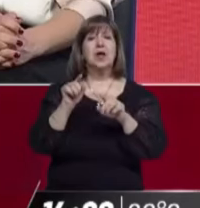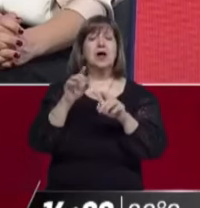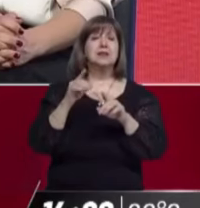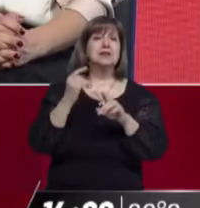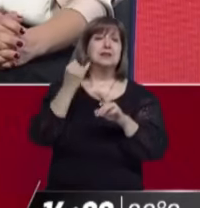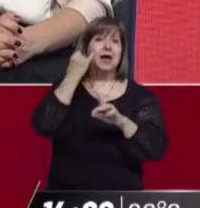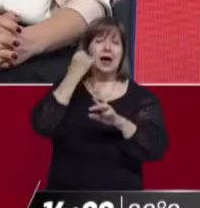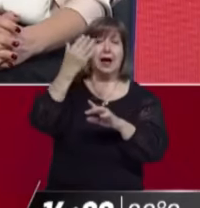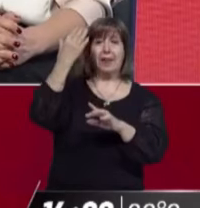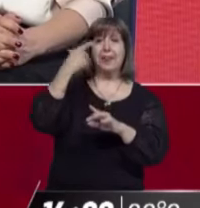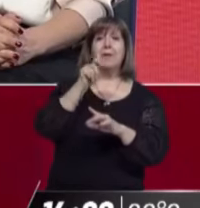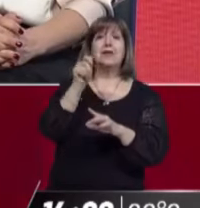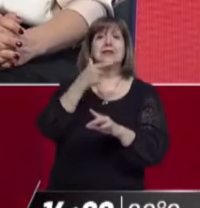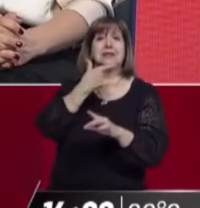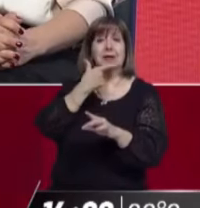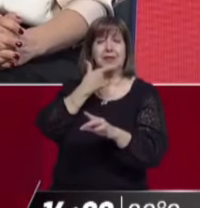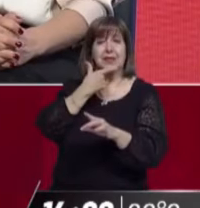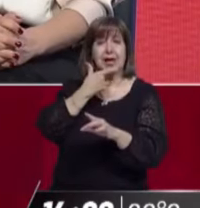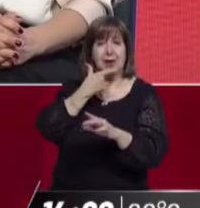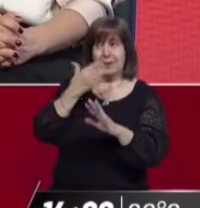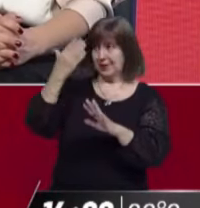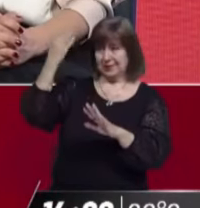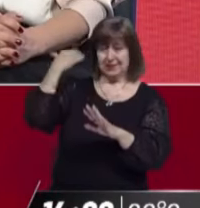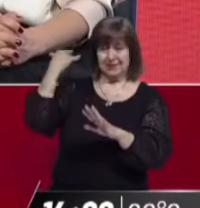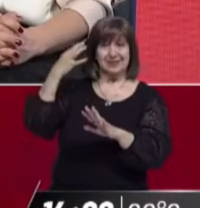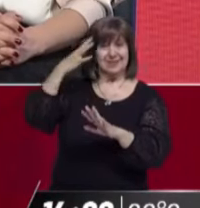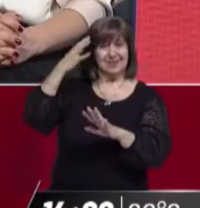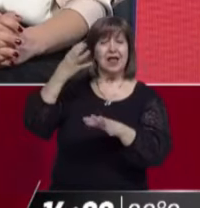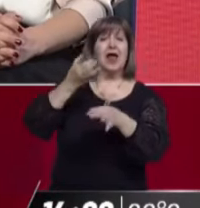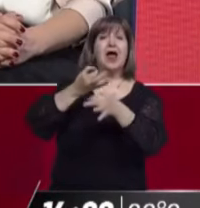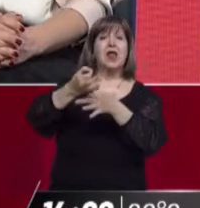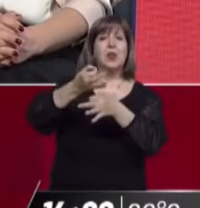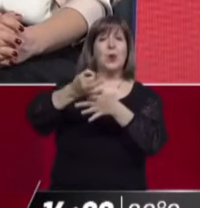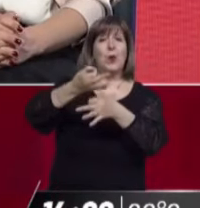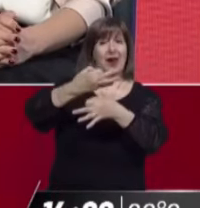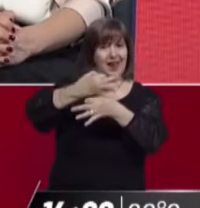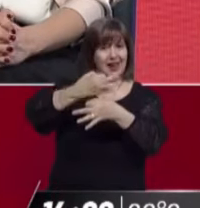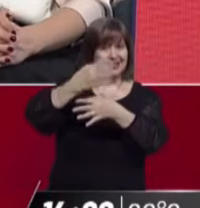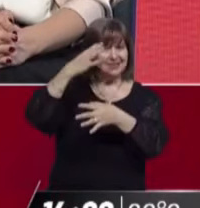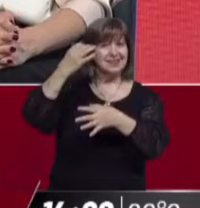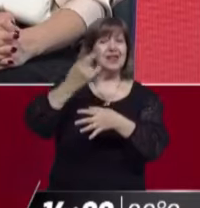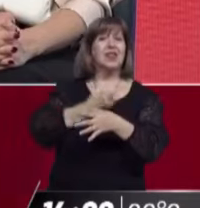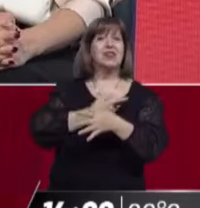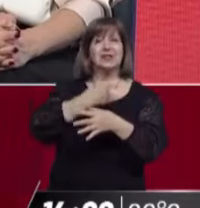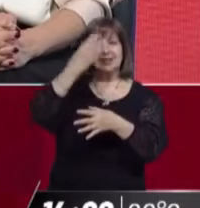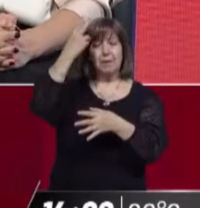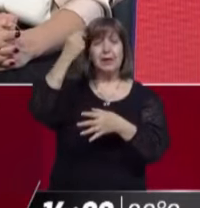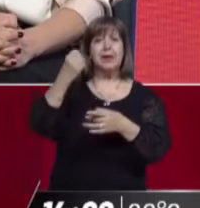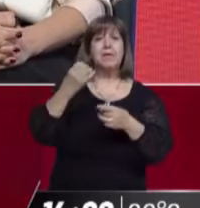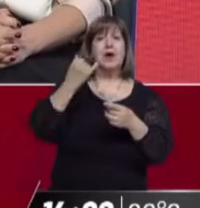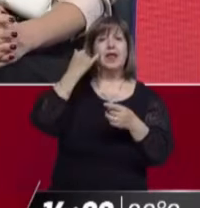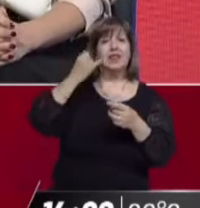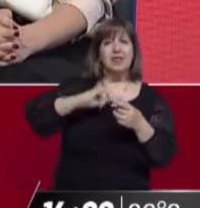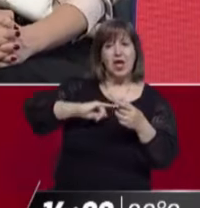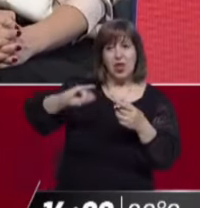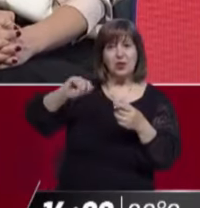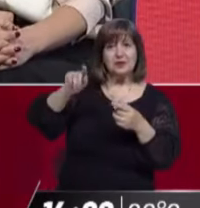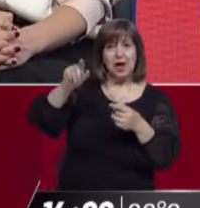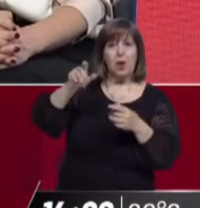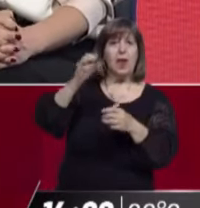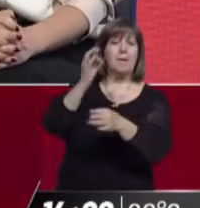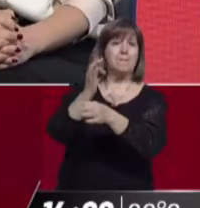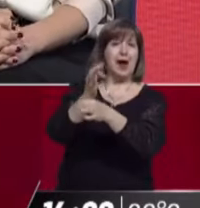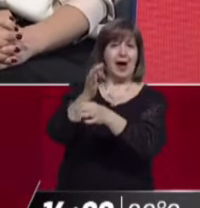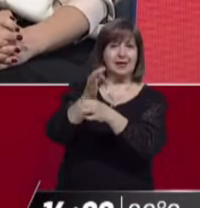Allá por la primera quincena de septiembre se vio revolucionada la comunidad educativa de un establecimiento en el departamento por la denuncia a una docente